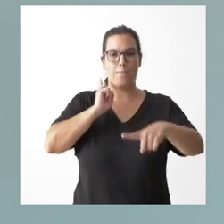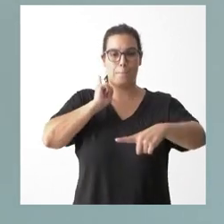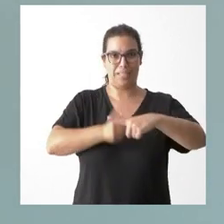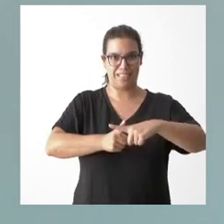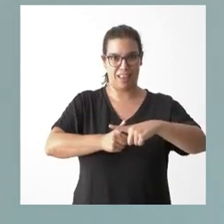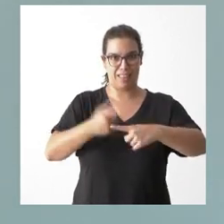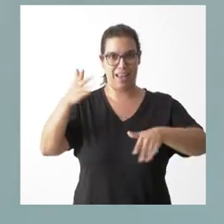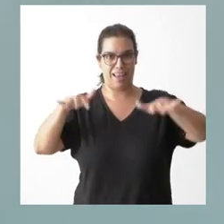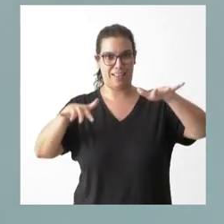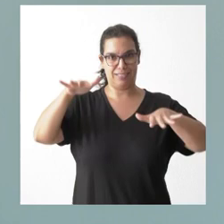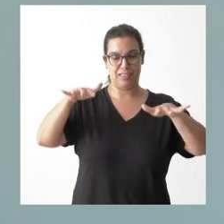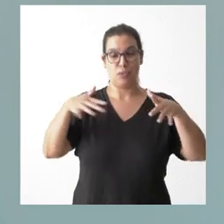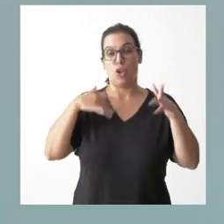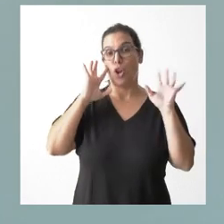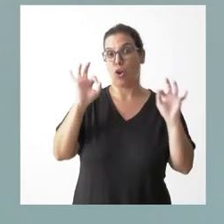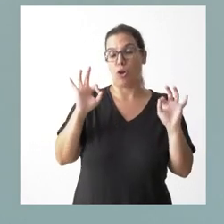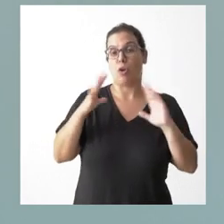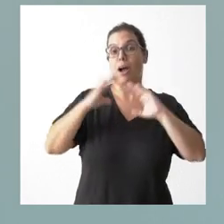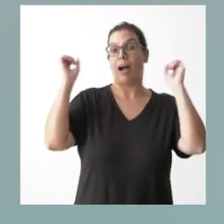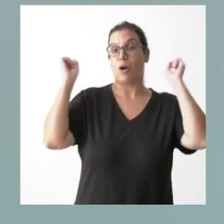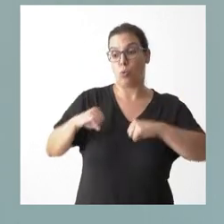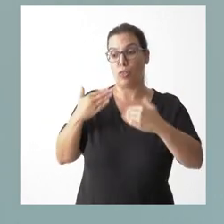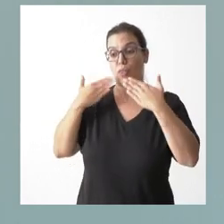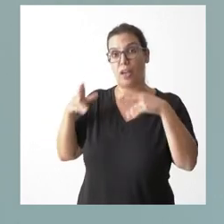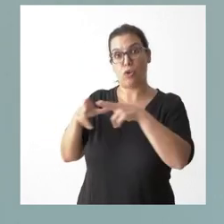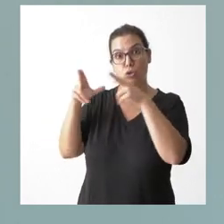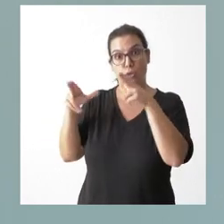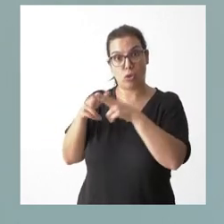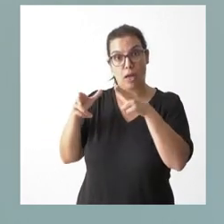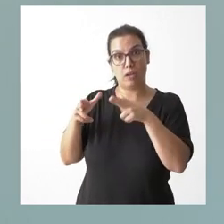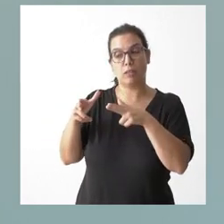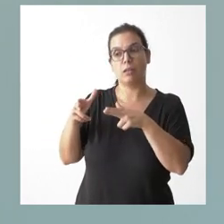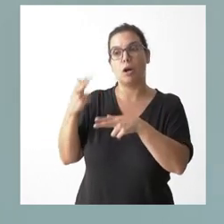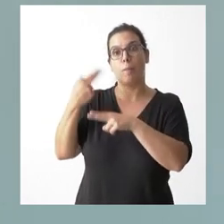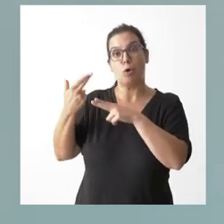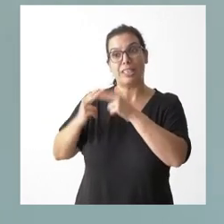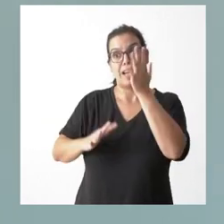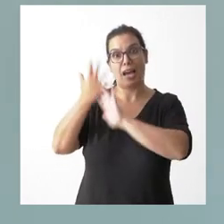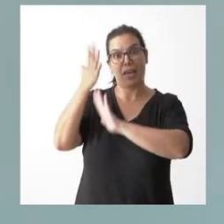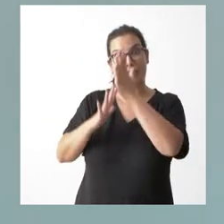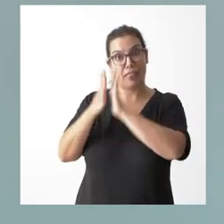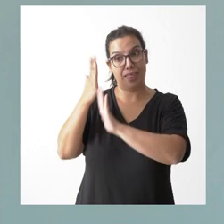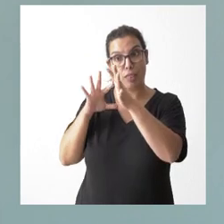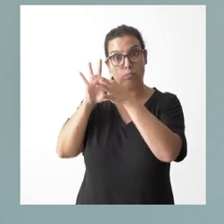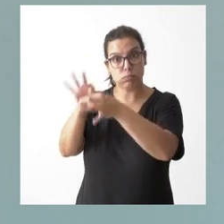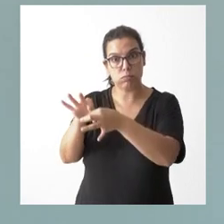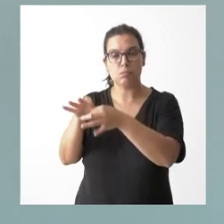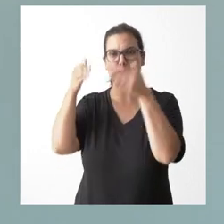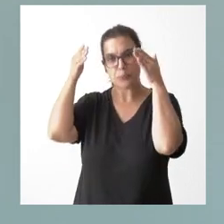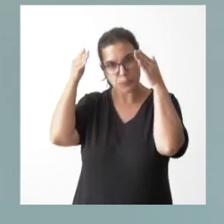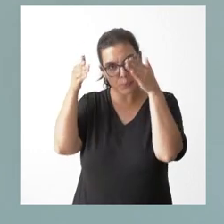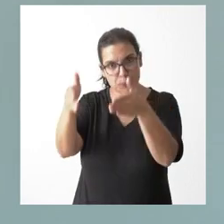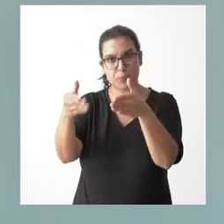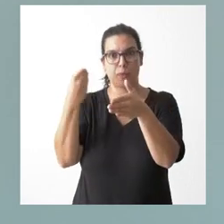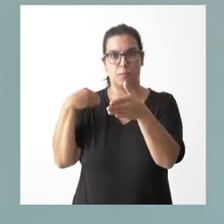actuar. Lógicamente, los acuerdos del diálogo social en lo que tenga que ver en política de incendios se centrarán básicamente en